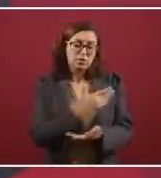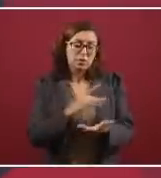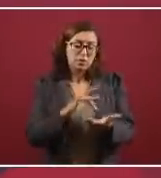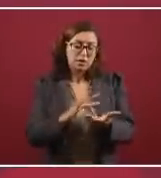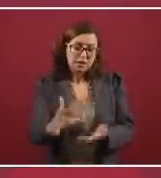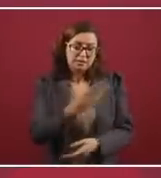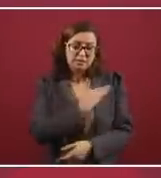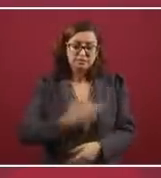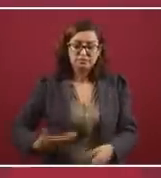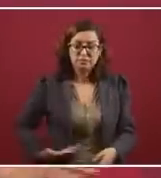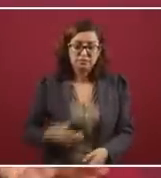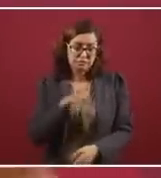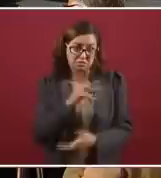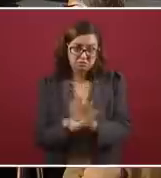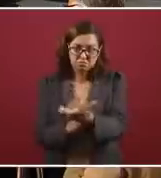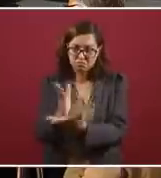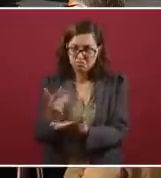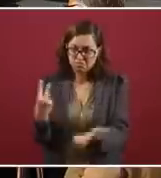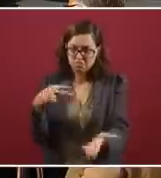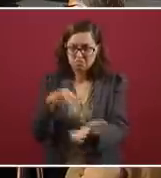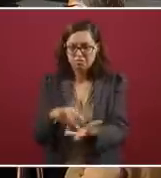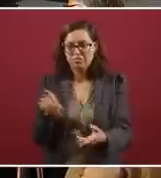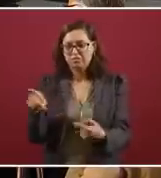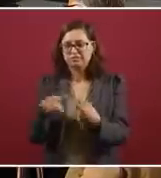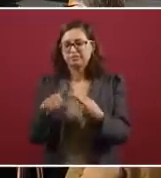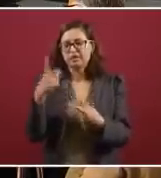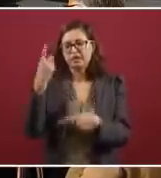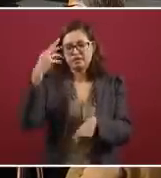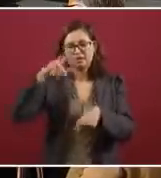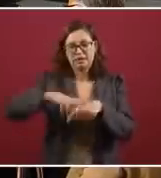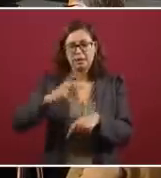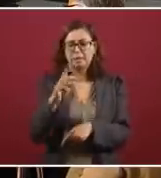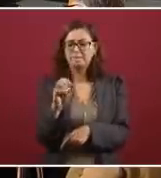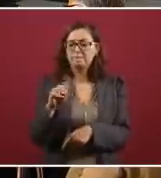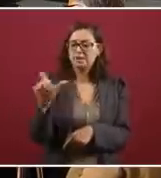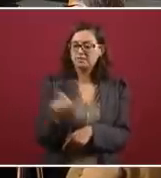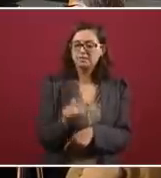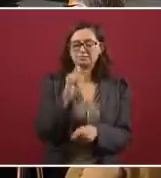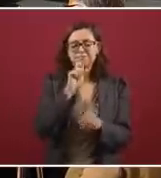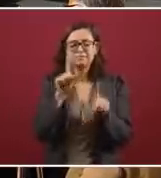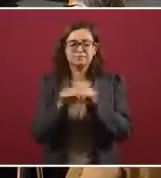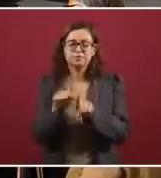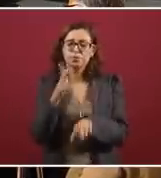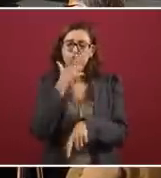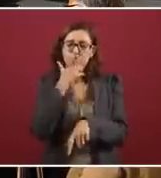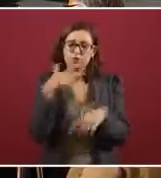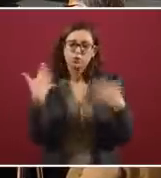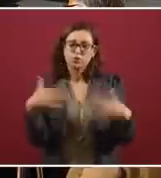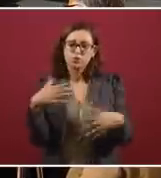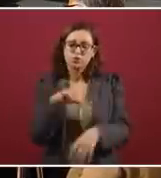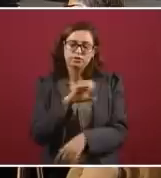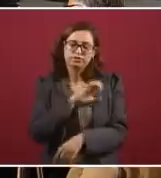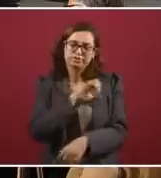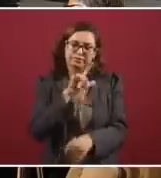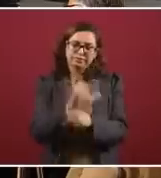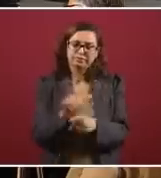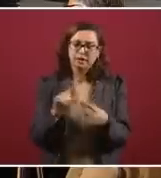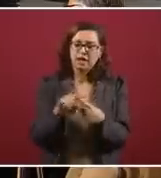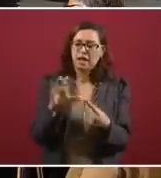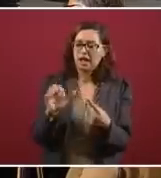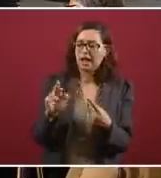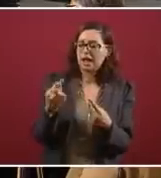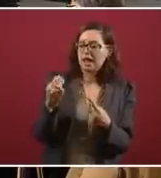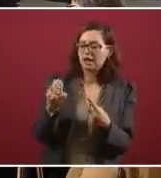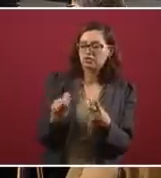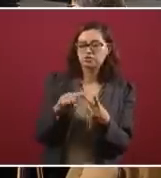directa intervención al director de Pemex, y muy especialmente a Carlos y a Antonio que